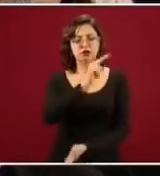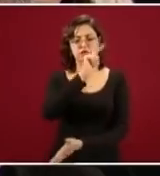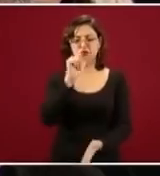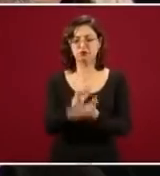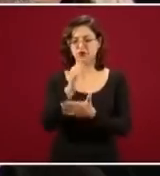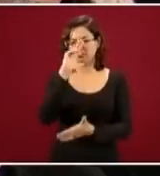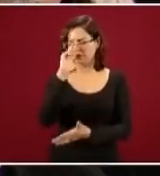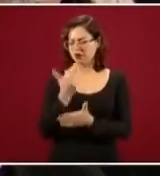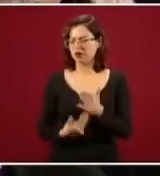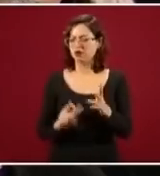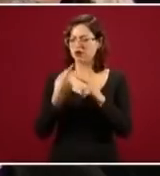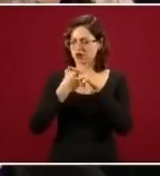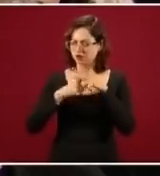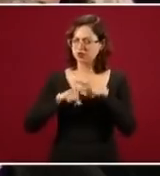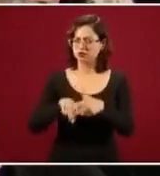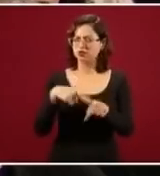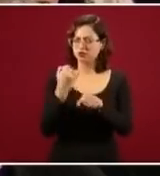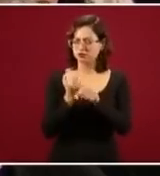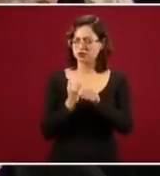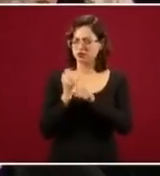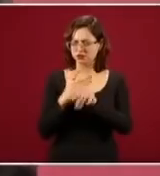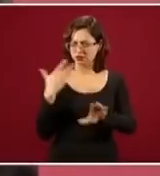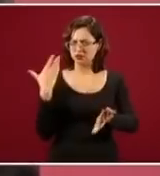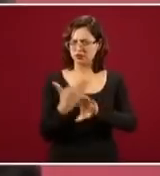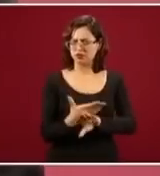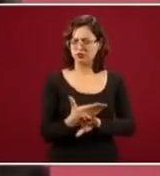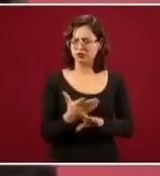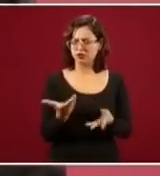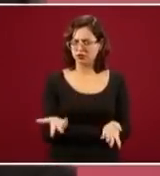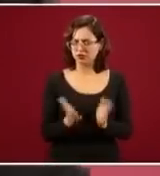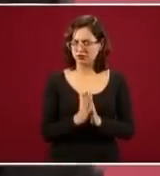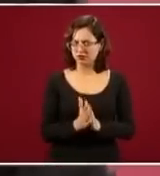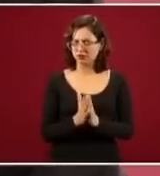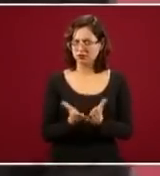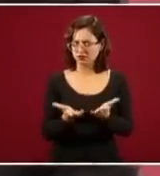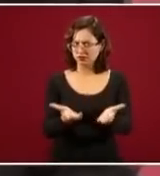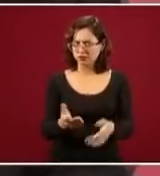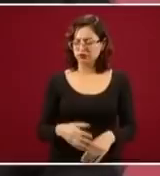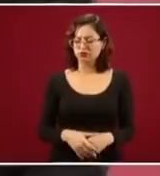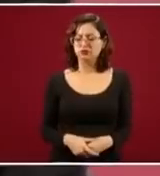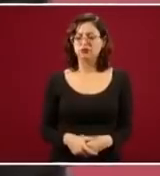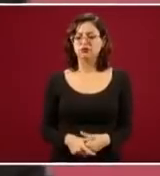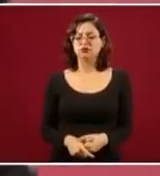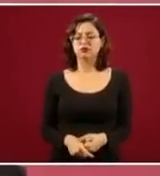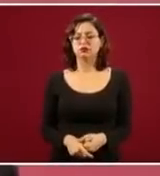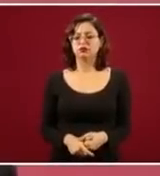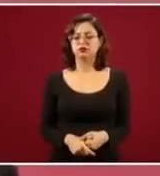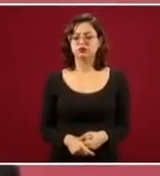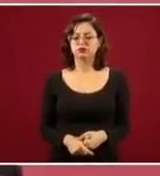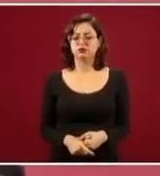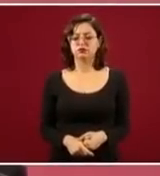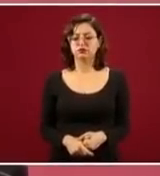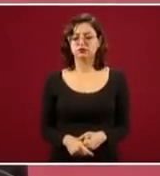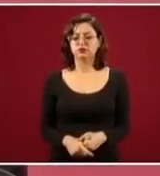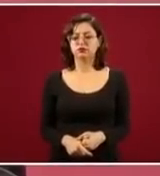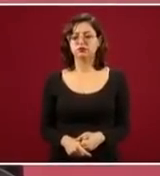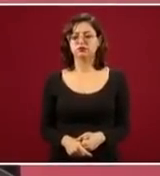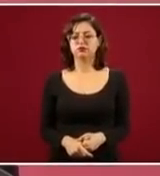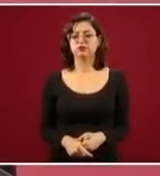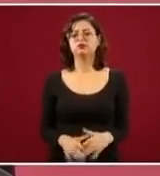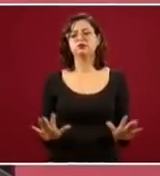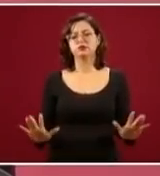va a iniciar alguna investigación respecto a este caso, por favor? Gracias. Pues seguramente ya hay